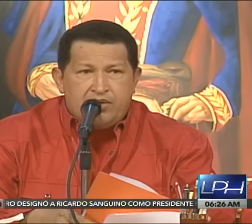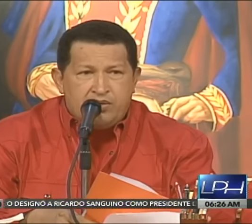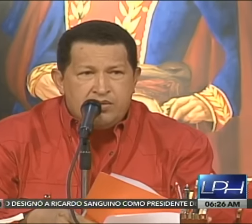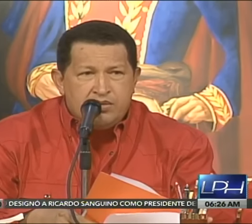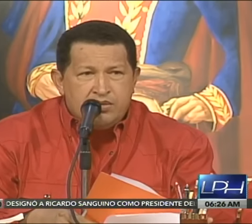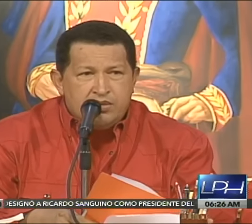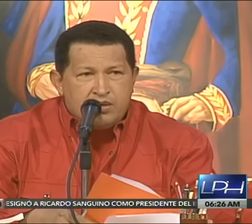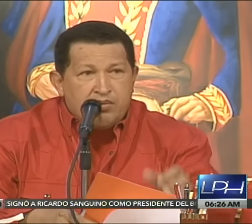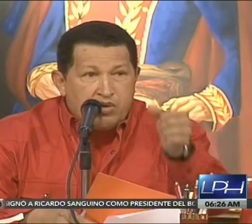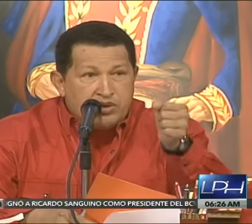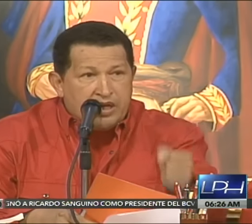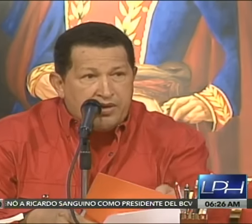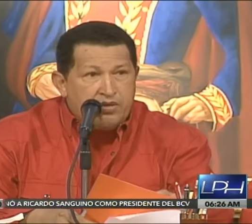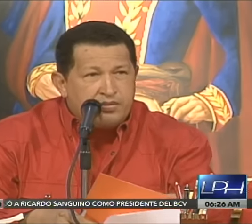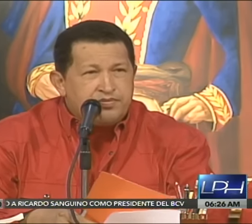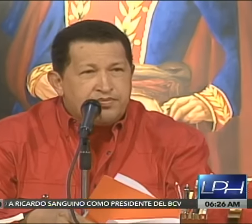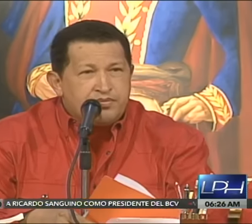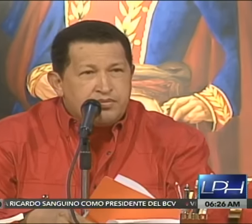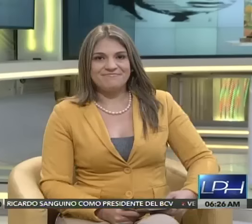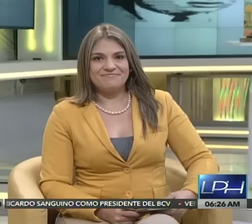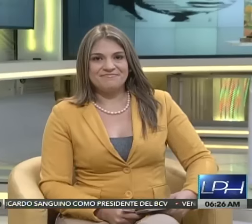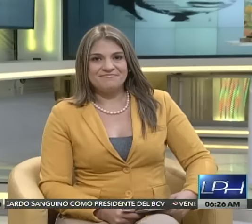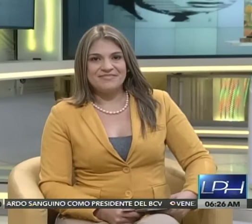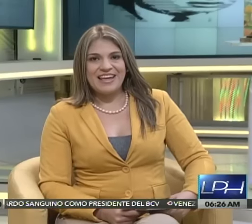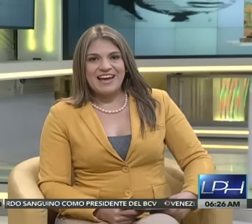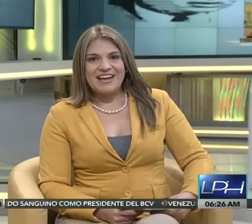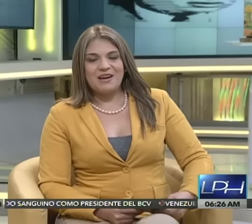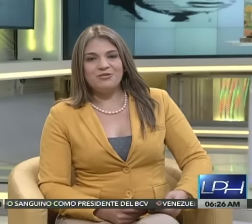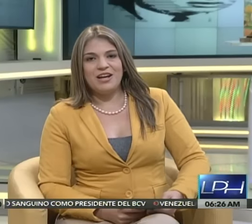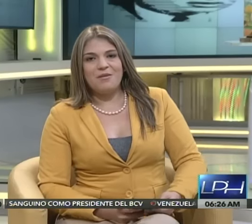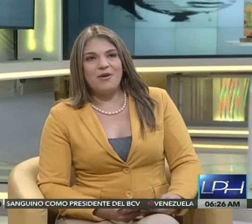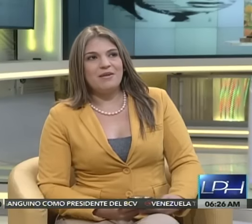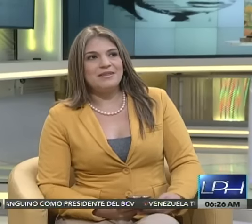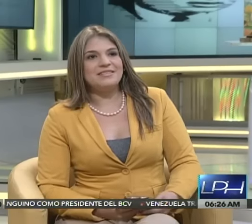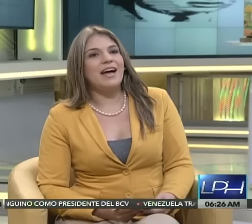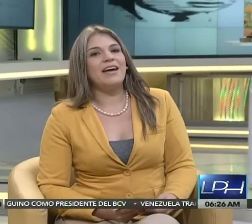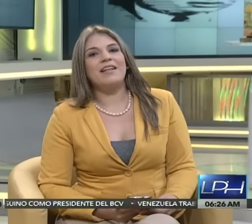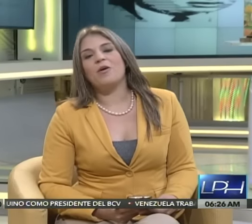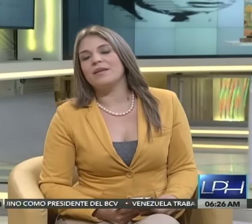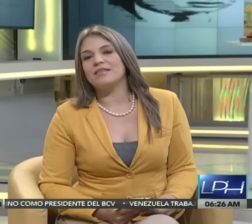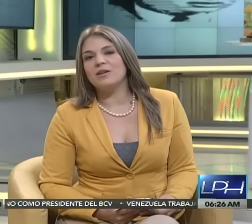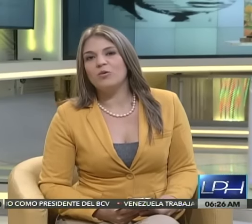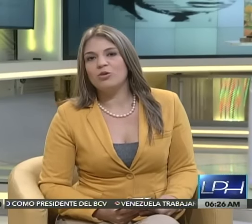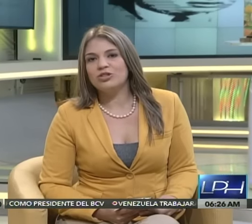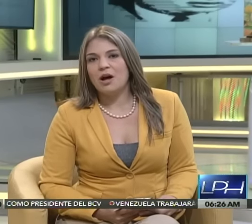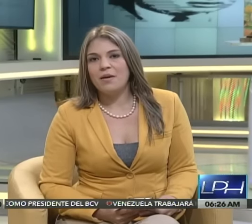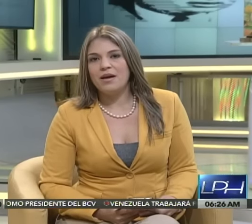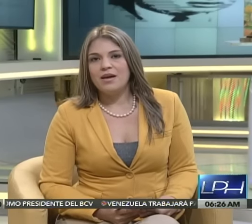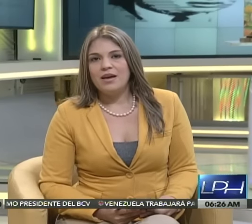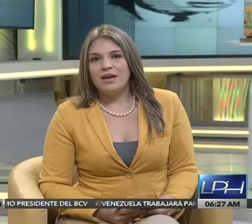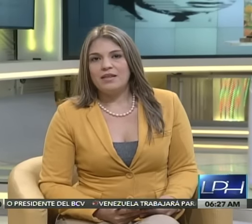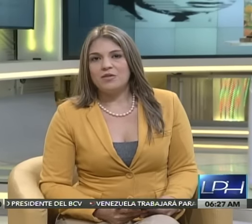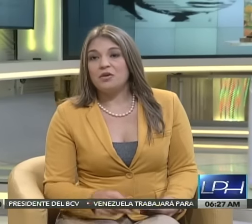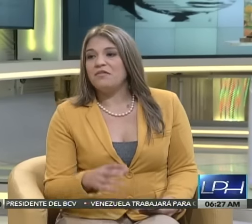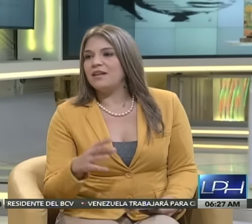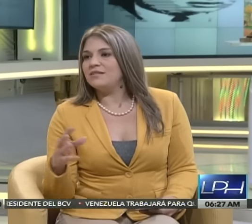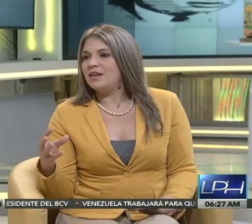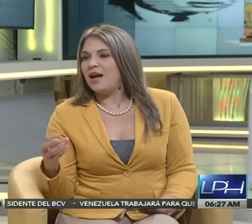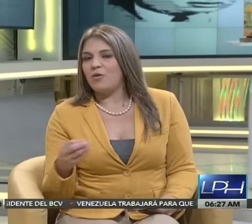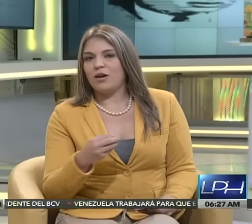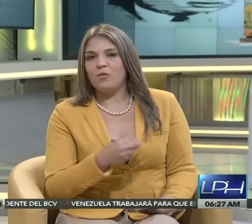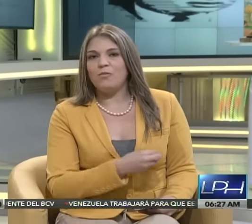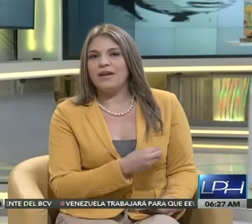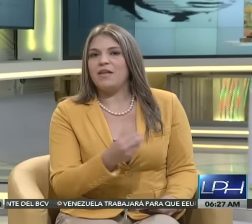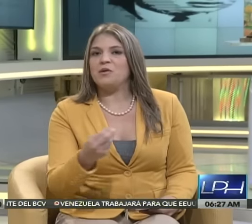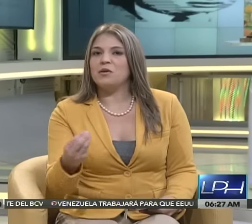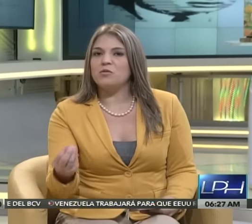un verdadero revolucionario. Ahí escuchábamos el mensaje del comandante Hugo Chávez, dando referencia